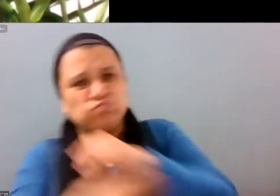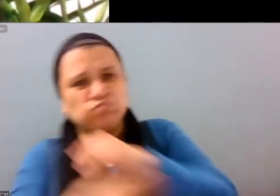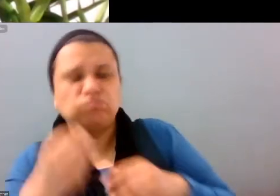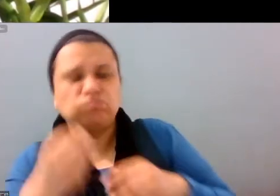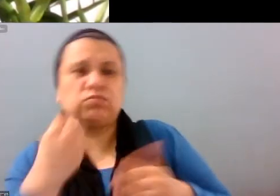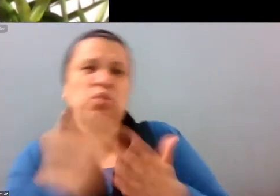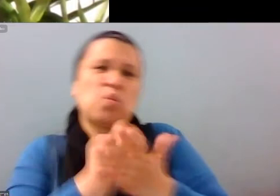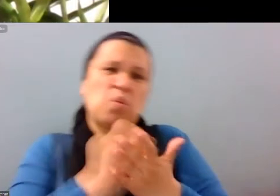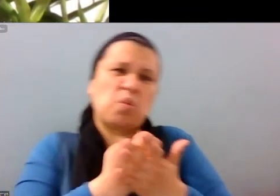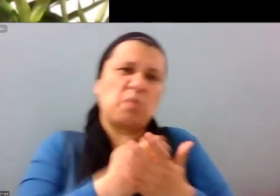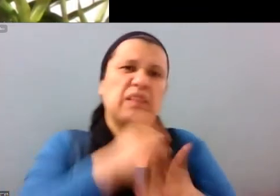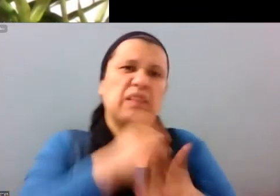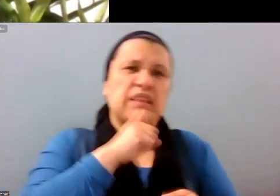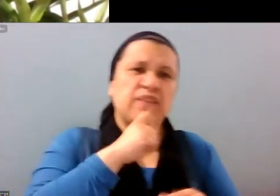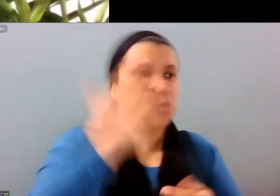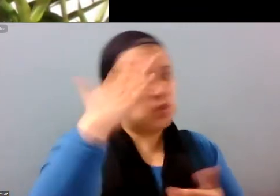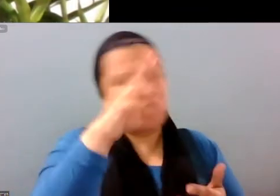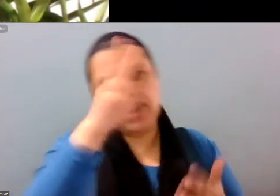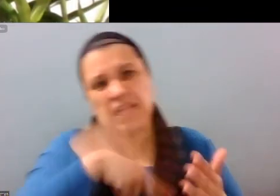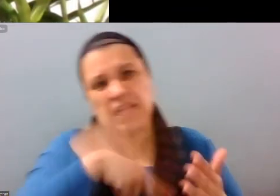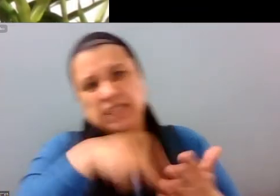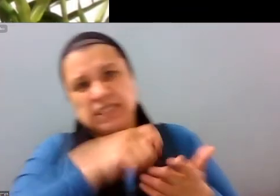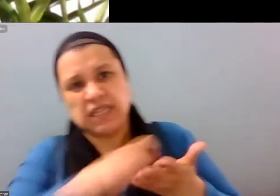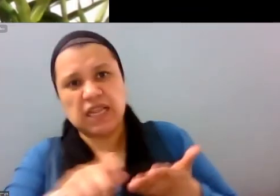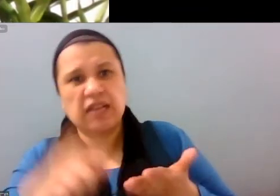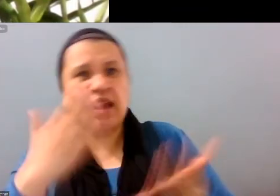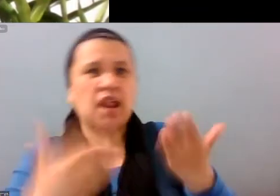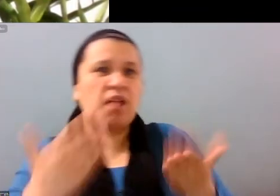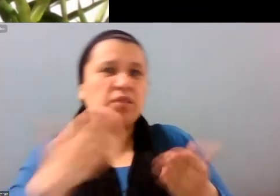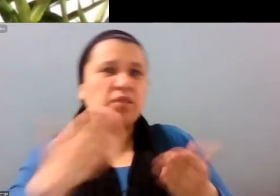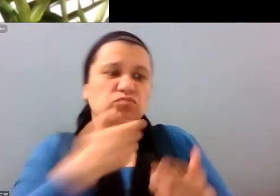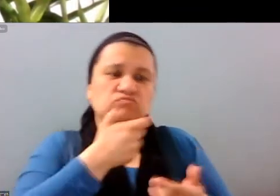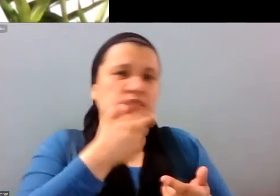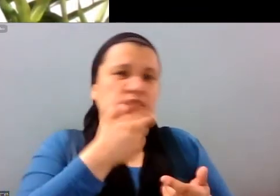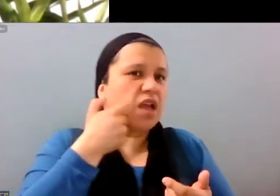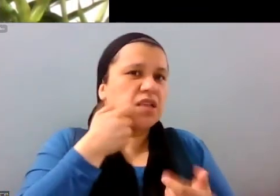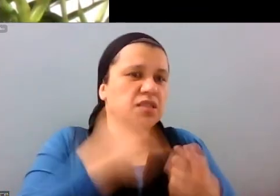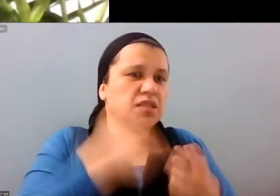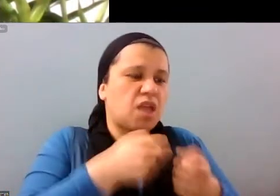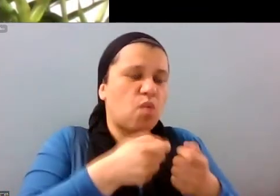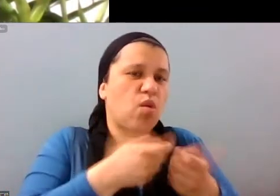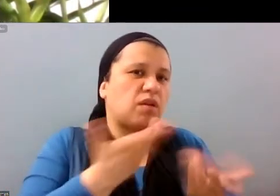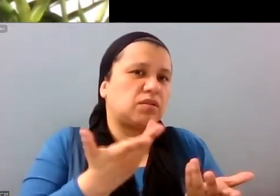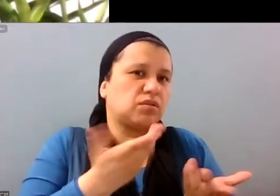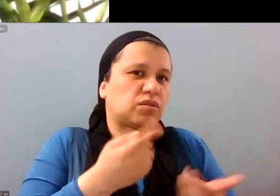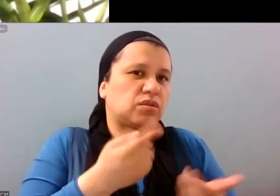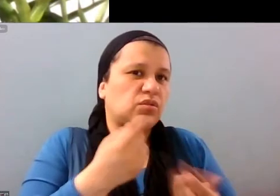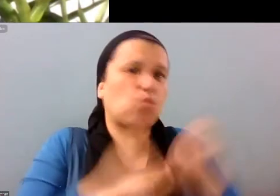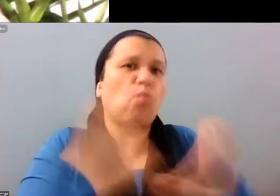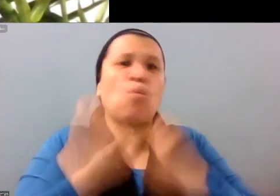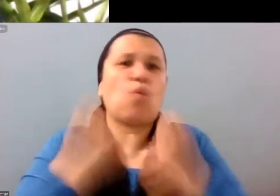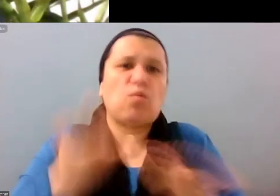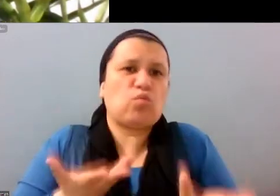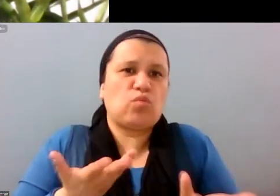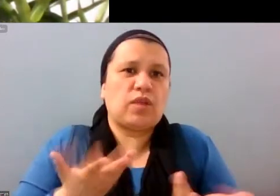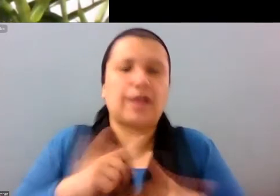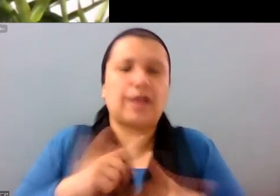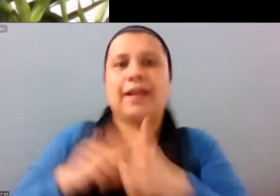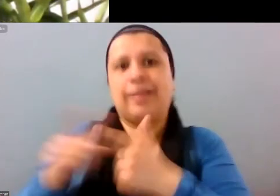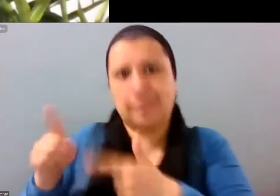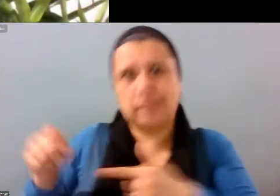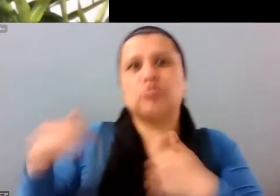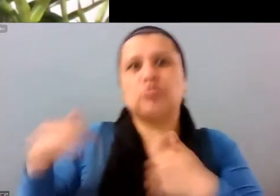saben leer y escribir que solamente tienen acceso a un celular y le digan bueno y usted ¿qué haría? y le digo bueno le digan yo lo que he